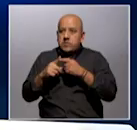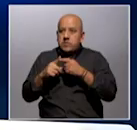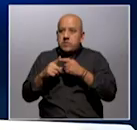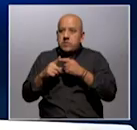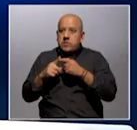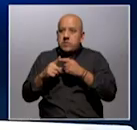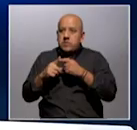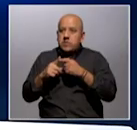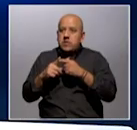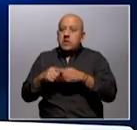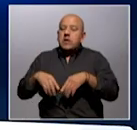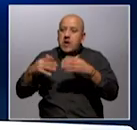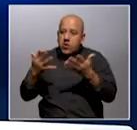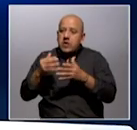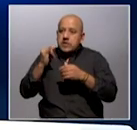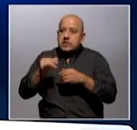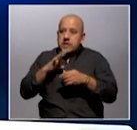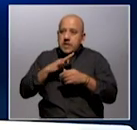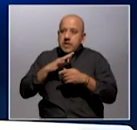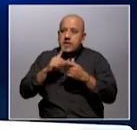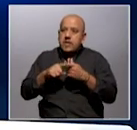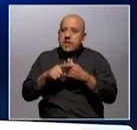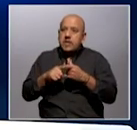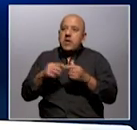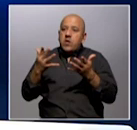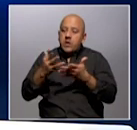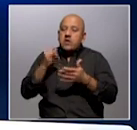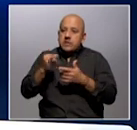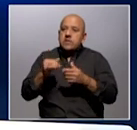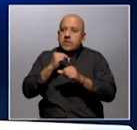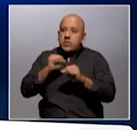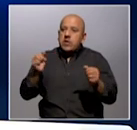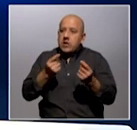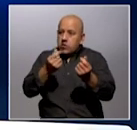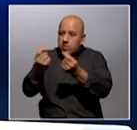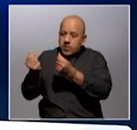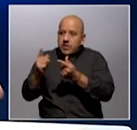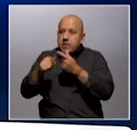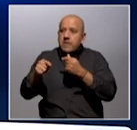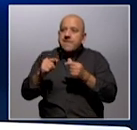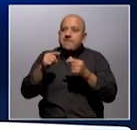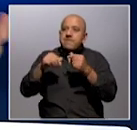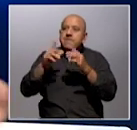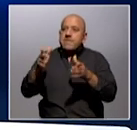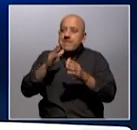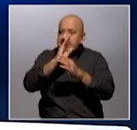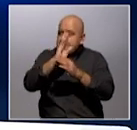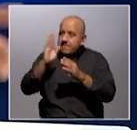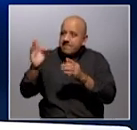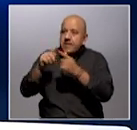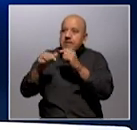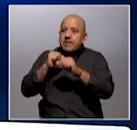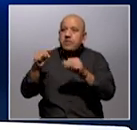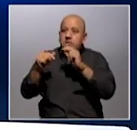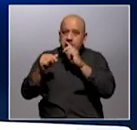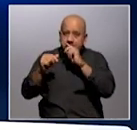pero lo que lo que te digo es que ahora sí estas librerías entonces bueno ahora sí se puede conseguir en escaramuza lo tremón en la librería es pequeña puro verso en cualquiera de